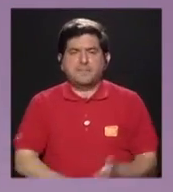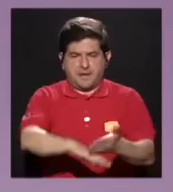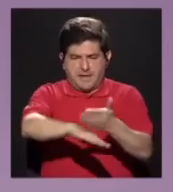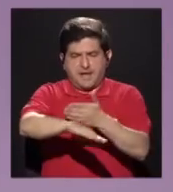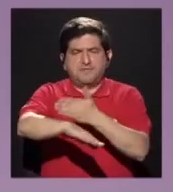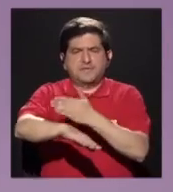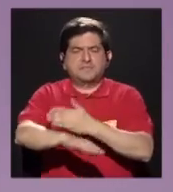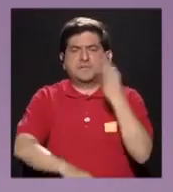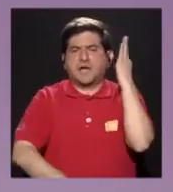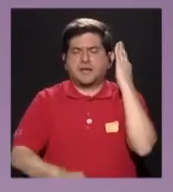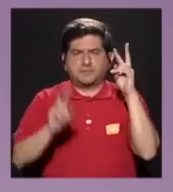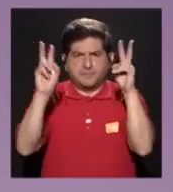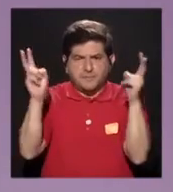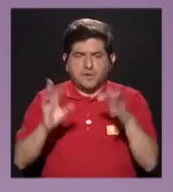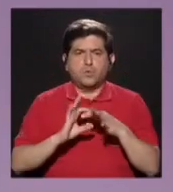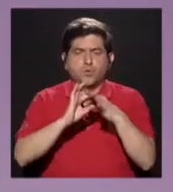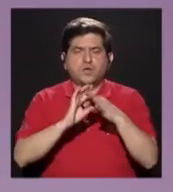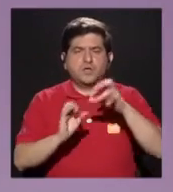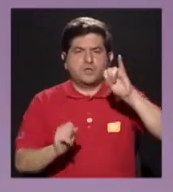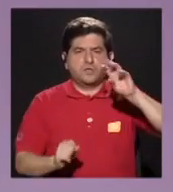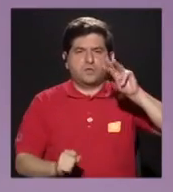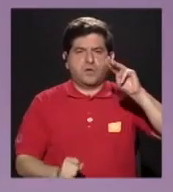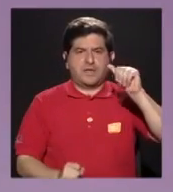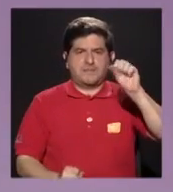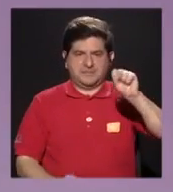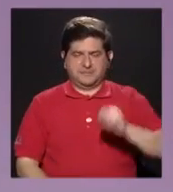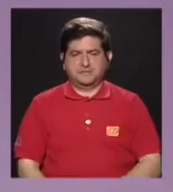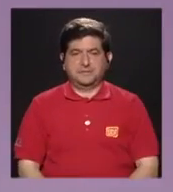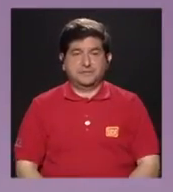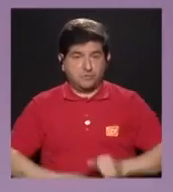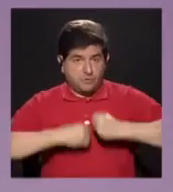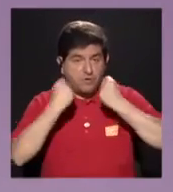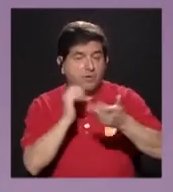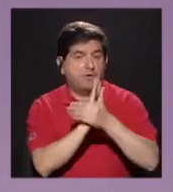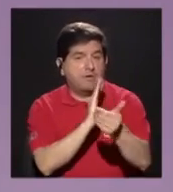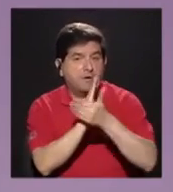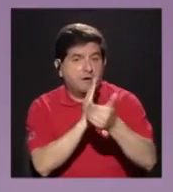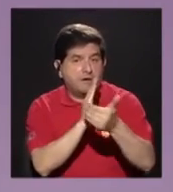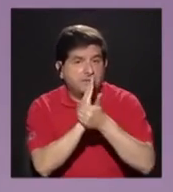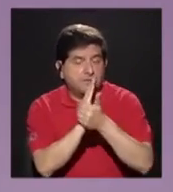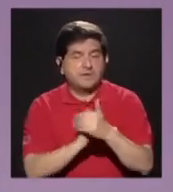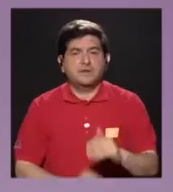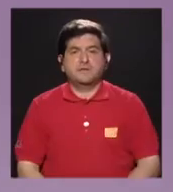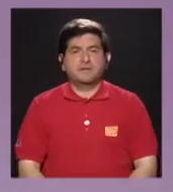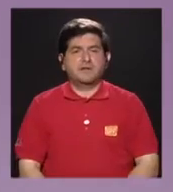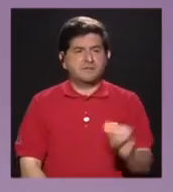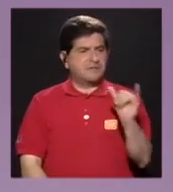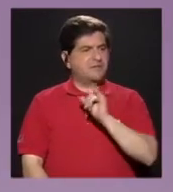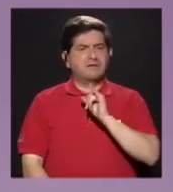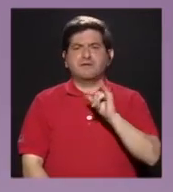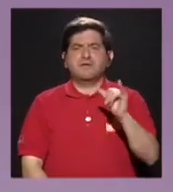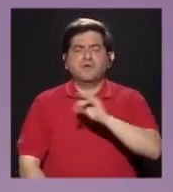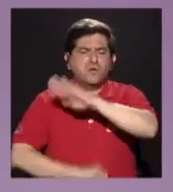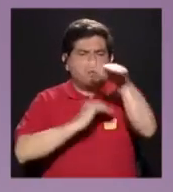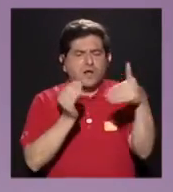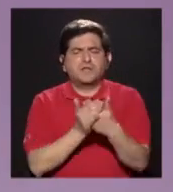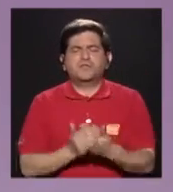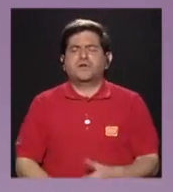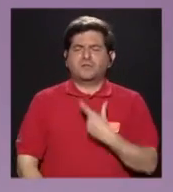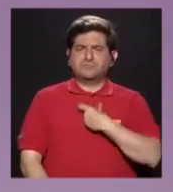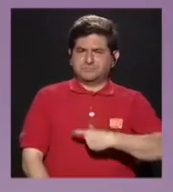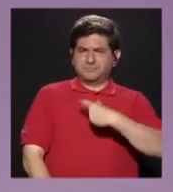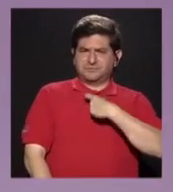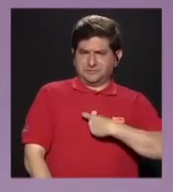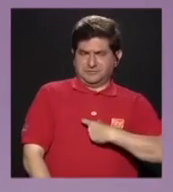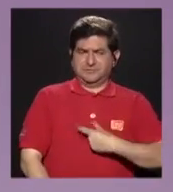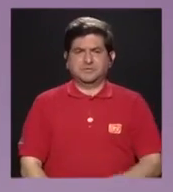mujeres que se hace junto con él y más y se fortalecen las capacidades todos los anhelos y